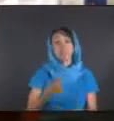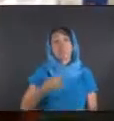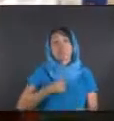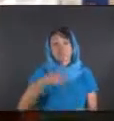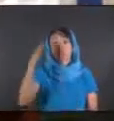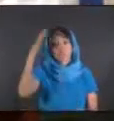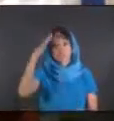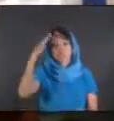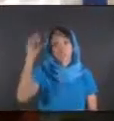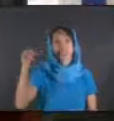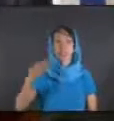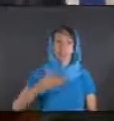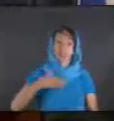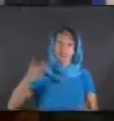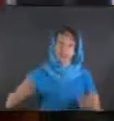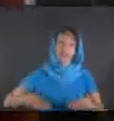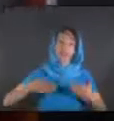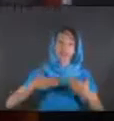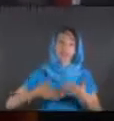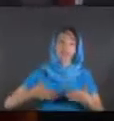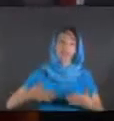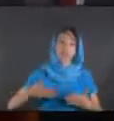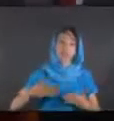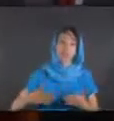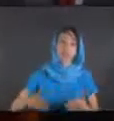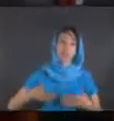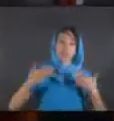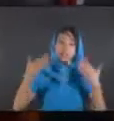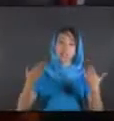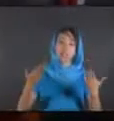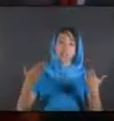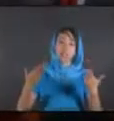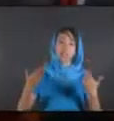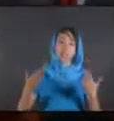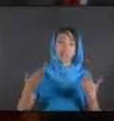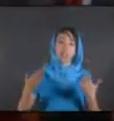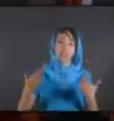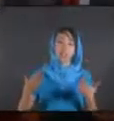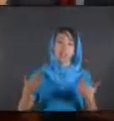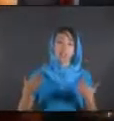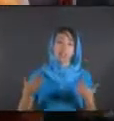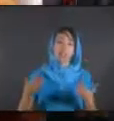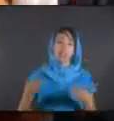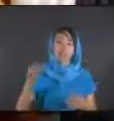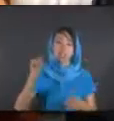a aquel pueblo que lo había derrotado, aquella ciudad: no te alegres de mí,